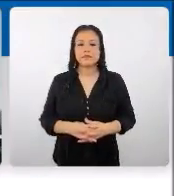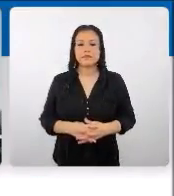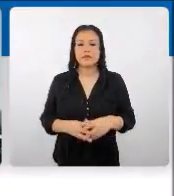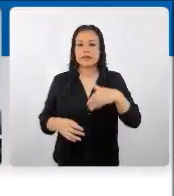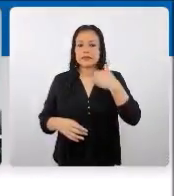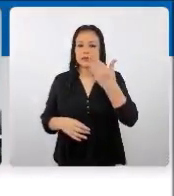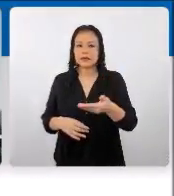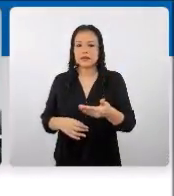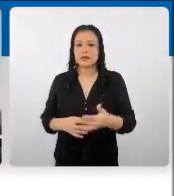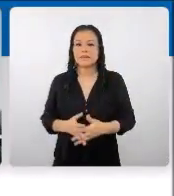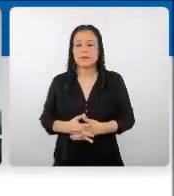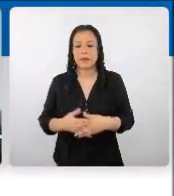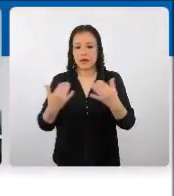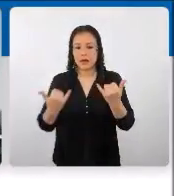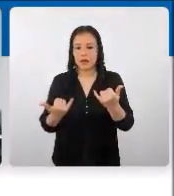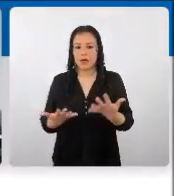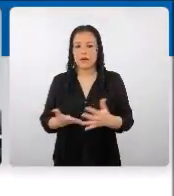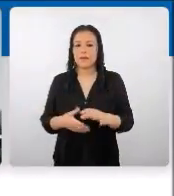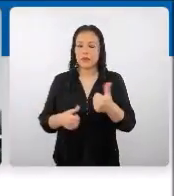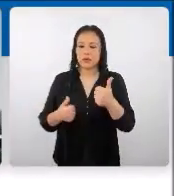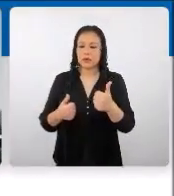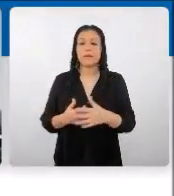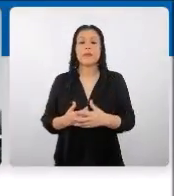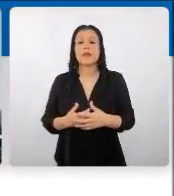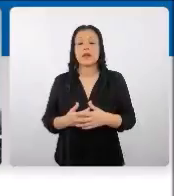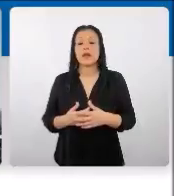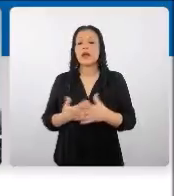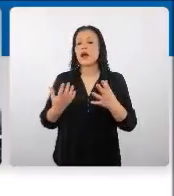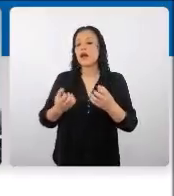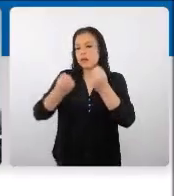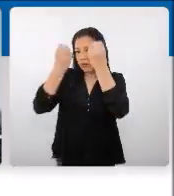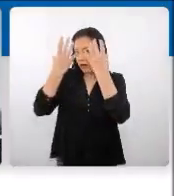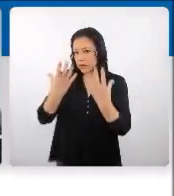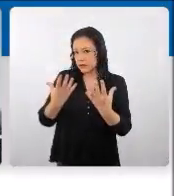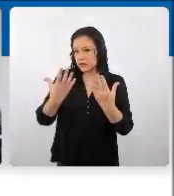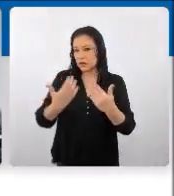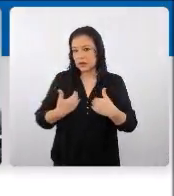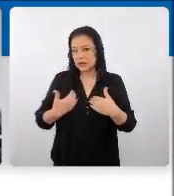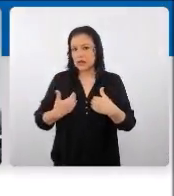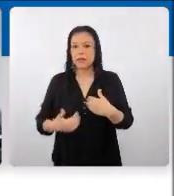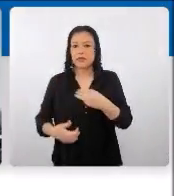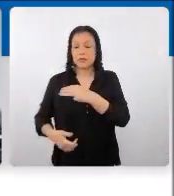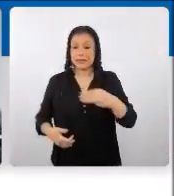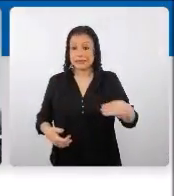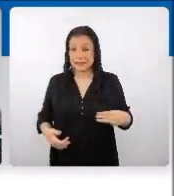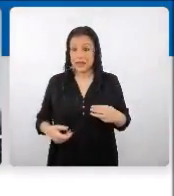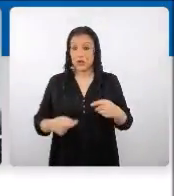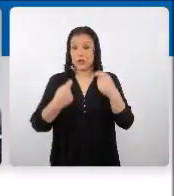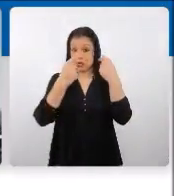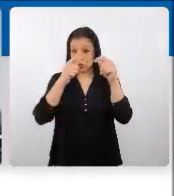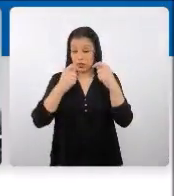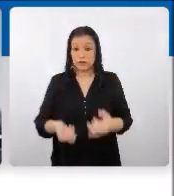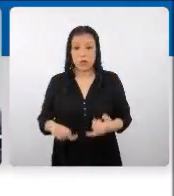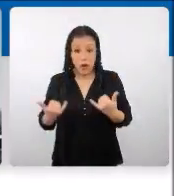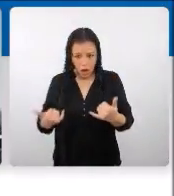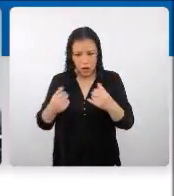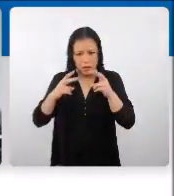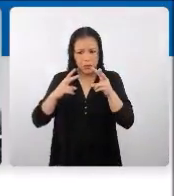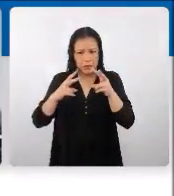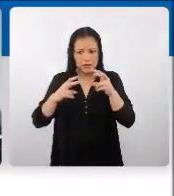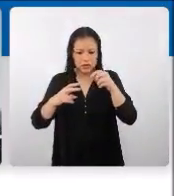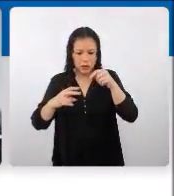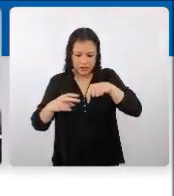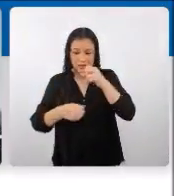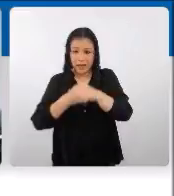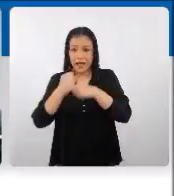Ahora, por dato que tenemos de Mincetur, actualmente, esto lo hemos visto hasta septiembre de este